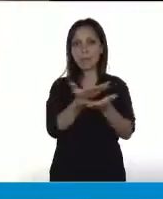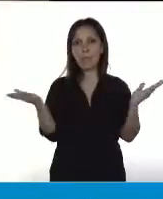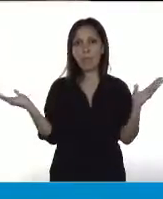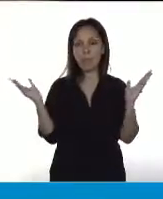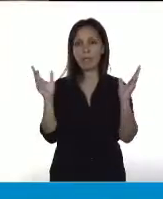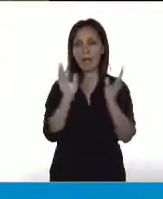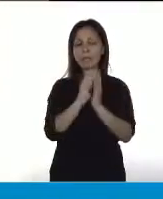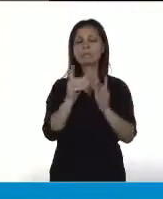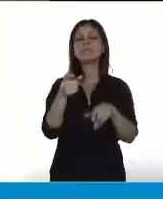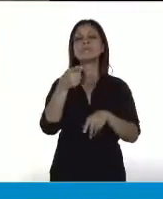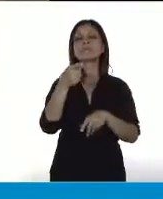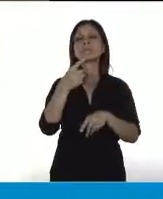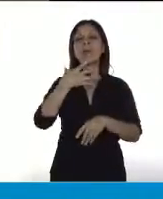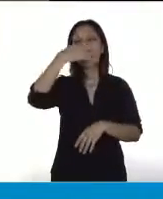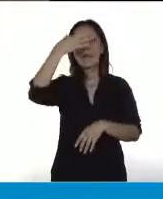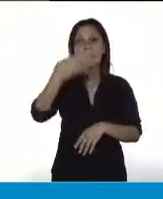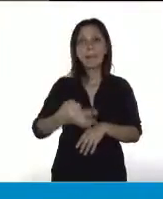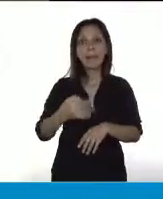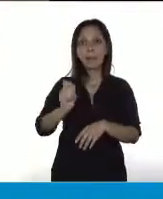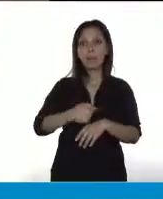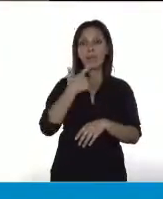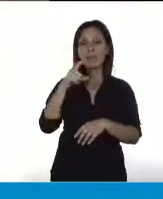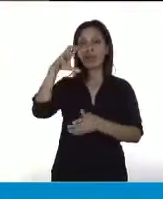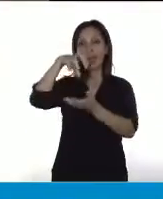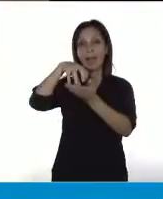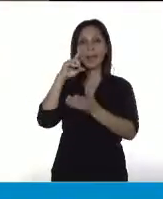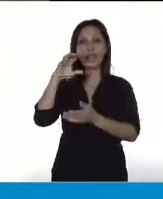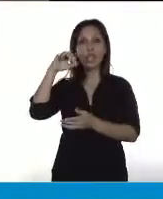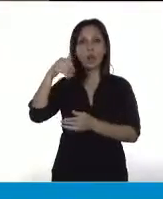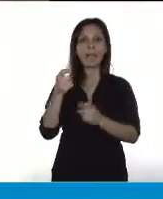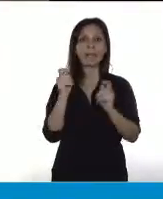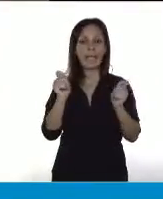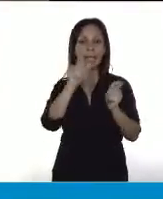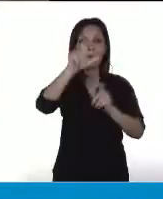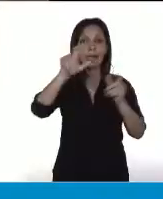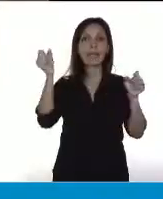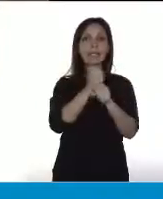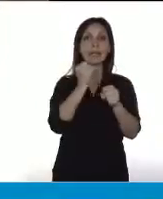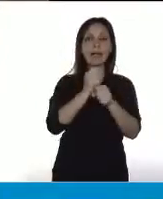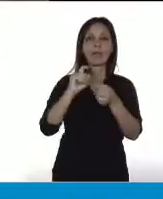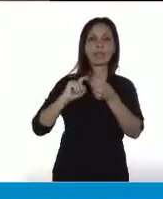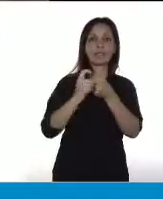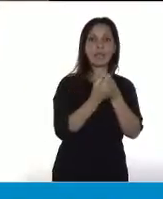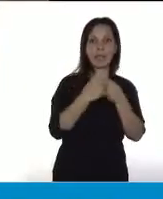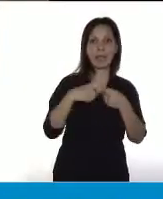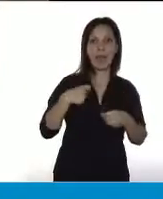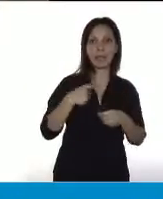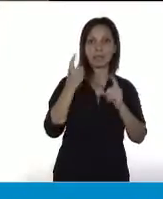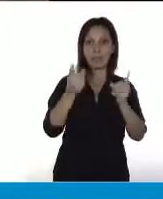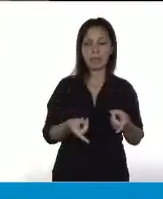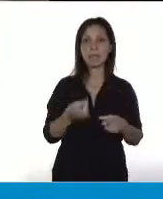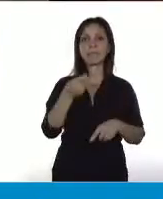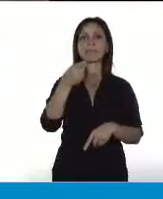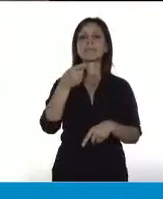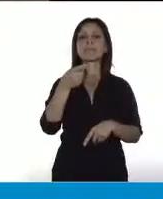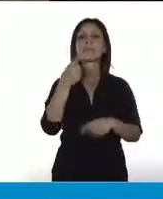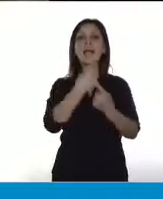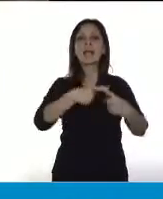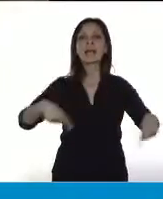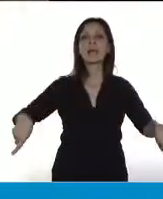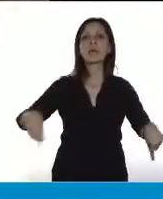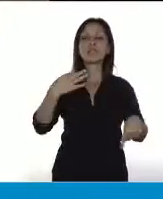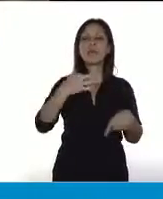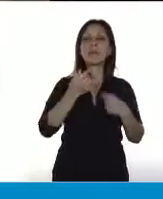organizaciones, los verdaderos dueños de IOMA son los trabajadores y los afiliados. Esos recursos deben ir en más y en